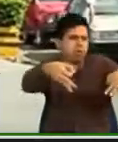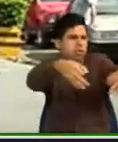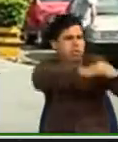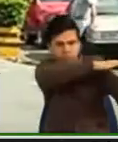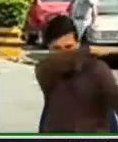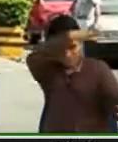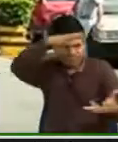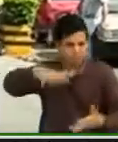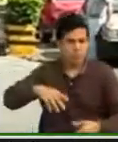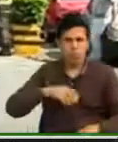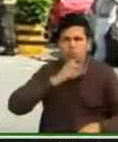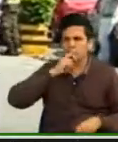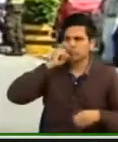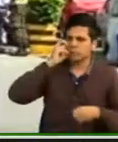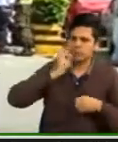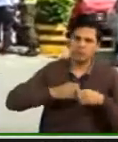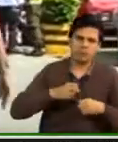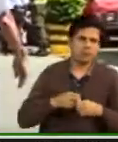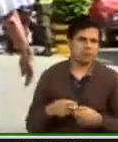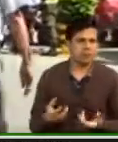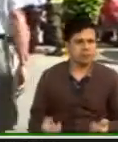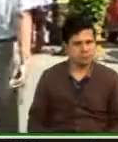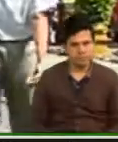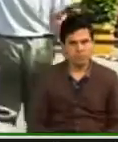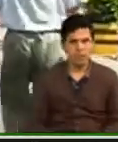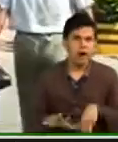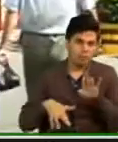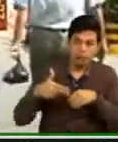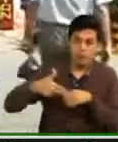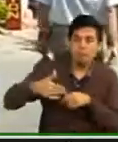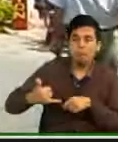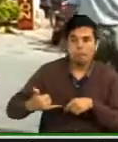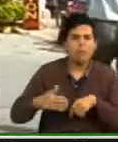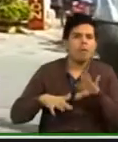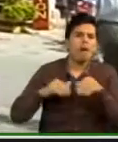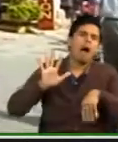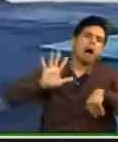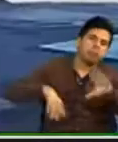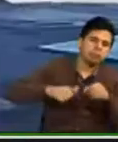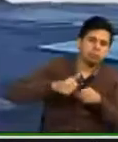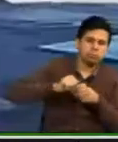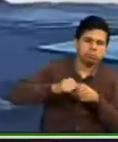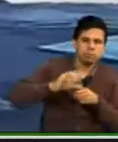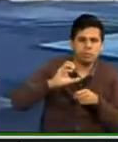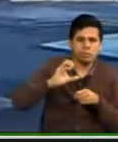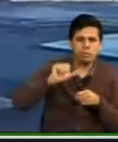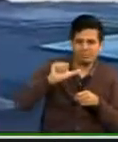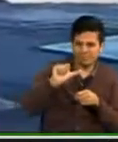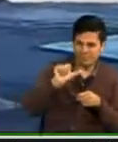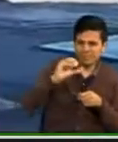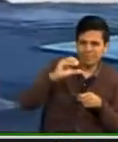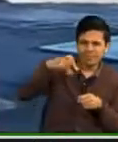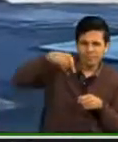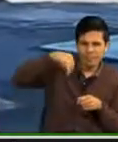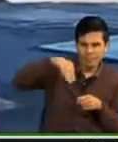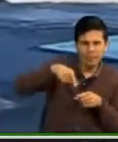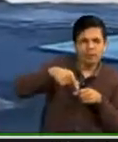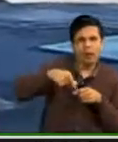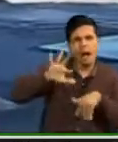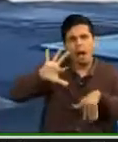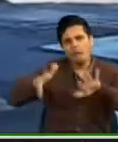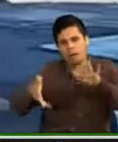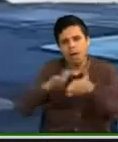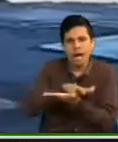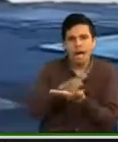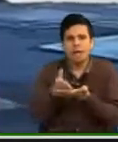las estaciones de servicio. Y entonces, a veces tienen gasolina o a veces tienen ACPM, pero siempre está faltando uno de los dos productos.